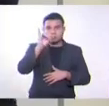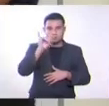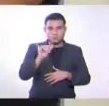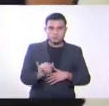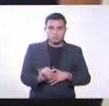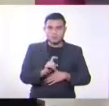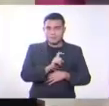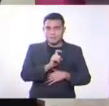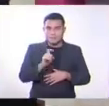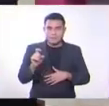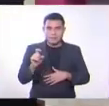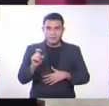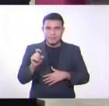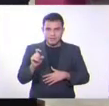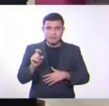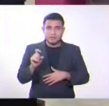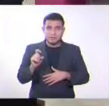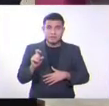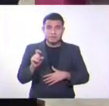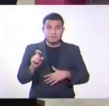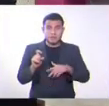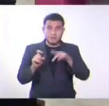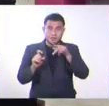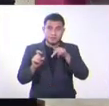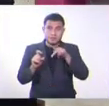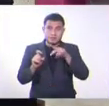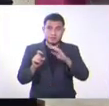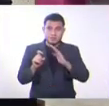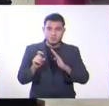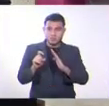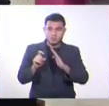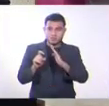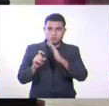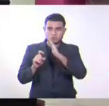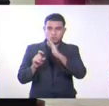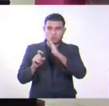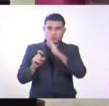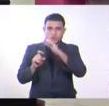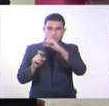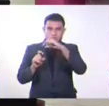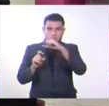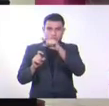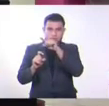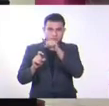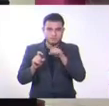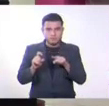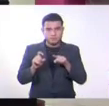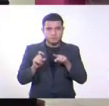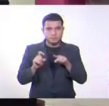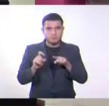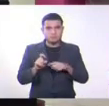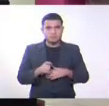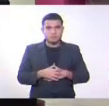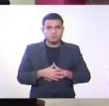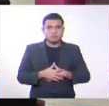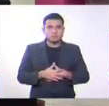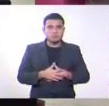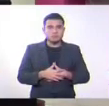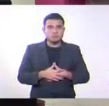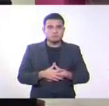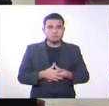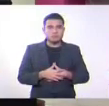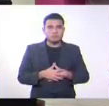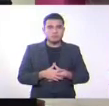recta? En línea recta desde P hacia Q. Justamente esa es la distancia entre los puntos, es decir, el